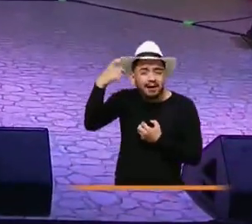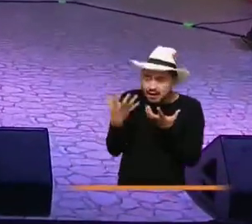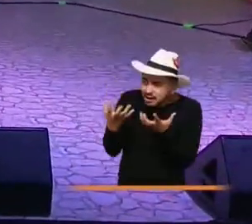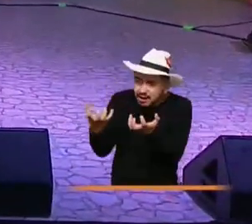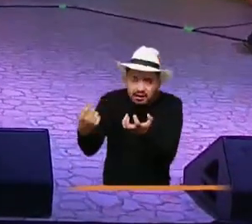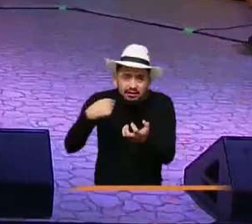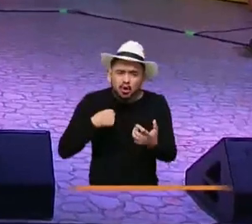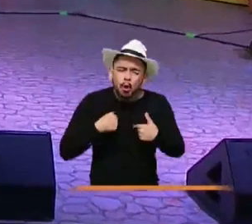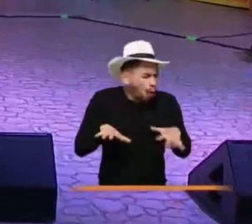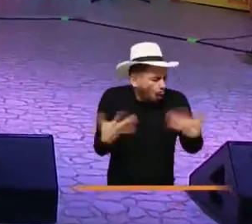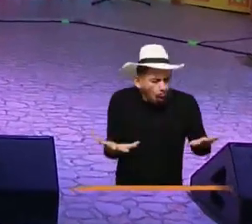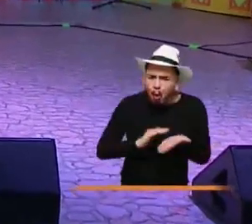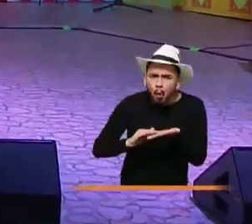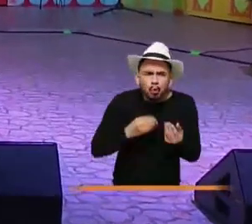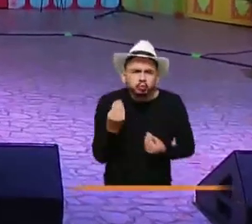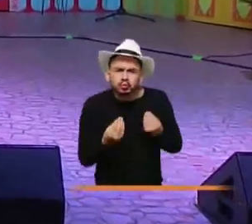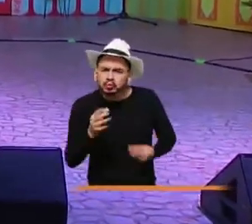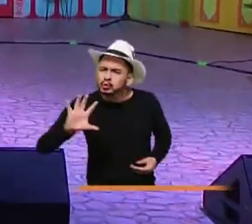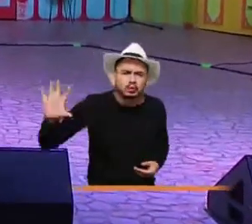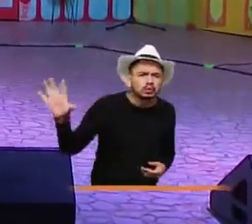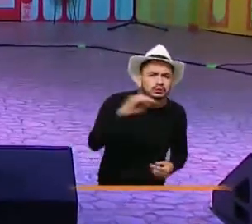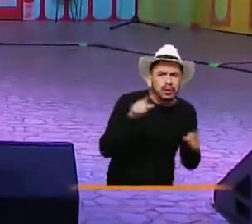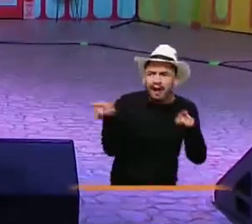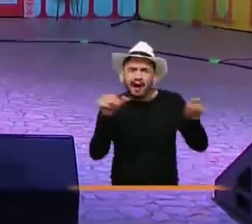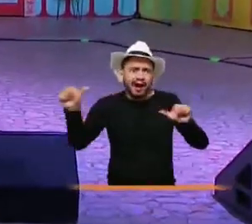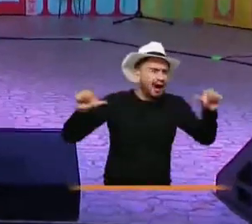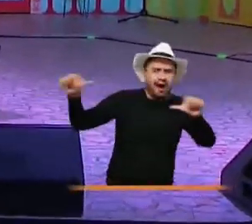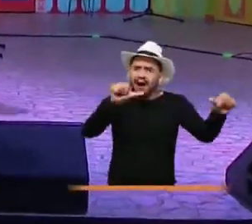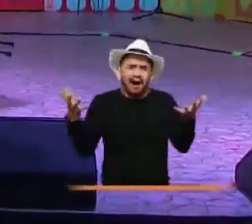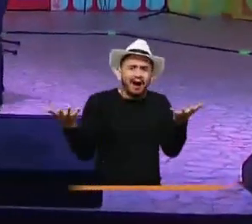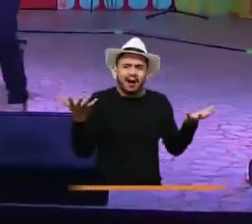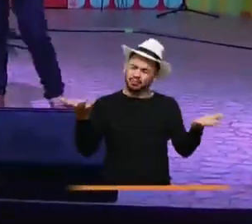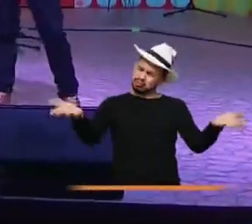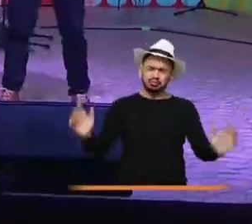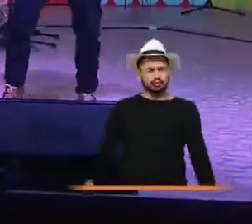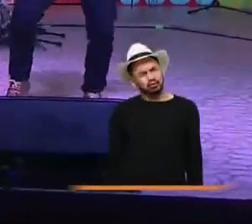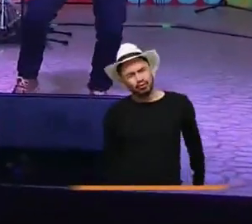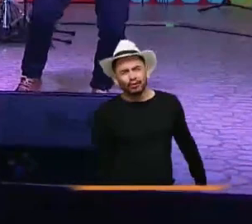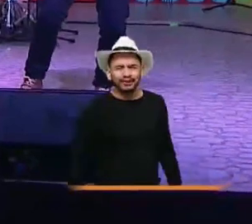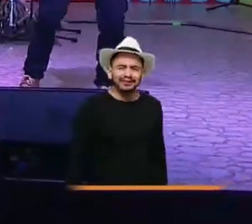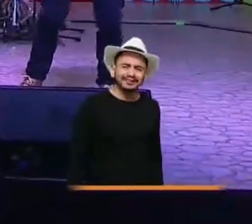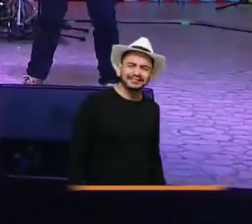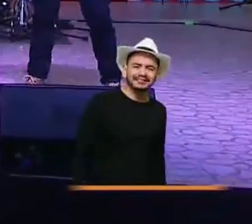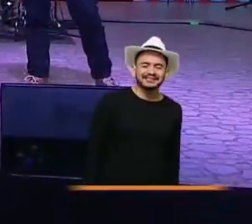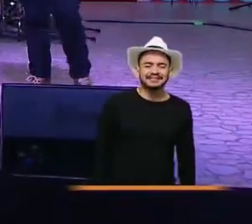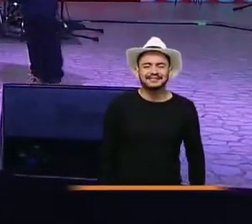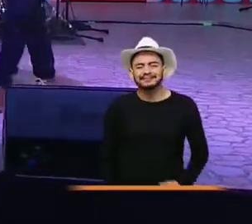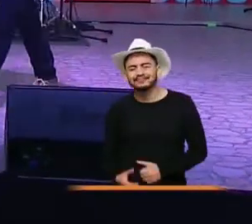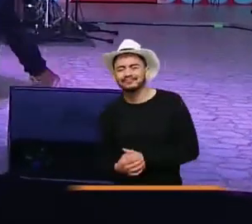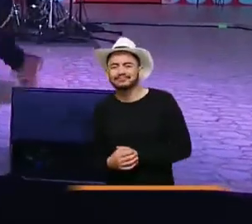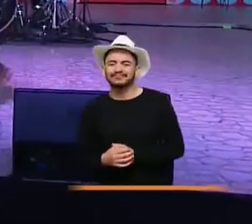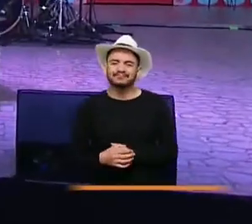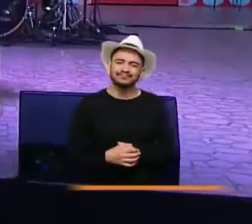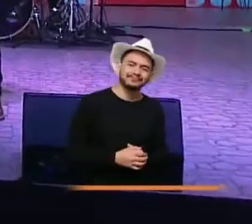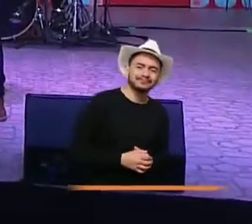varones que tienen día dos mujeres bien yo